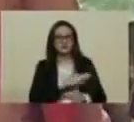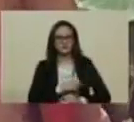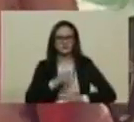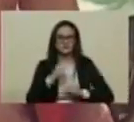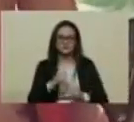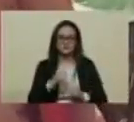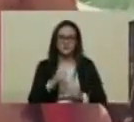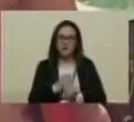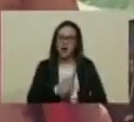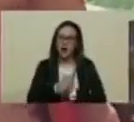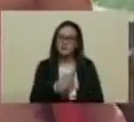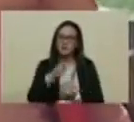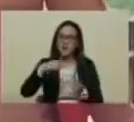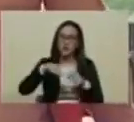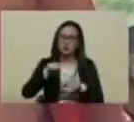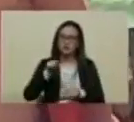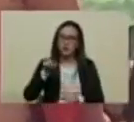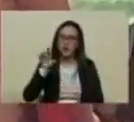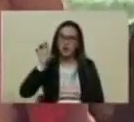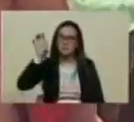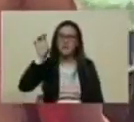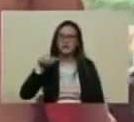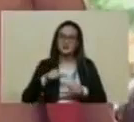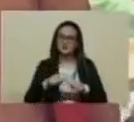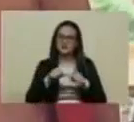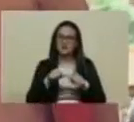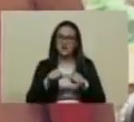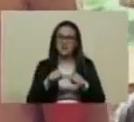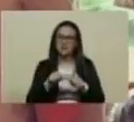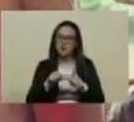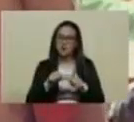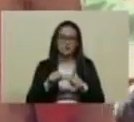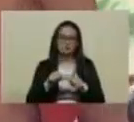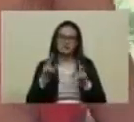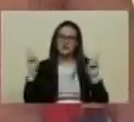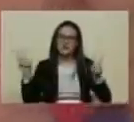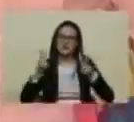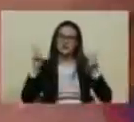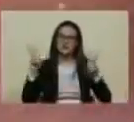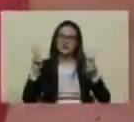valentía y el amor que usted le pone a la patria, nosotros seguiremos siempre triunfando en revolución.